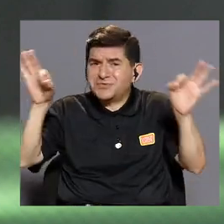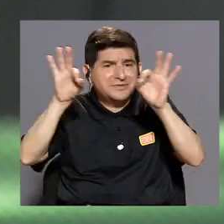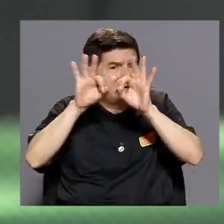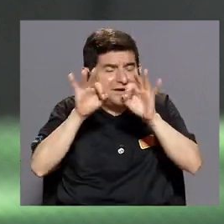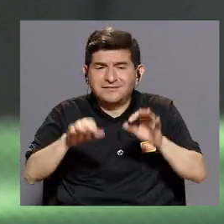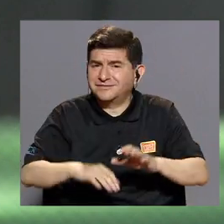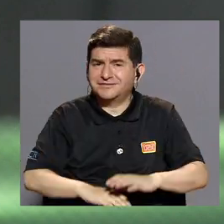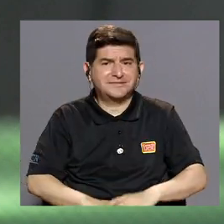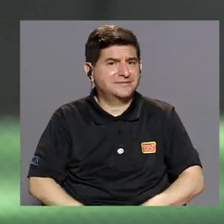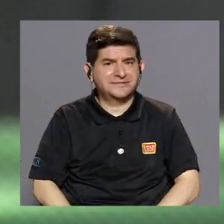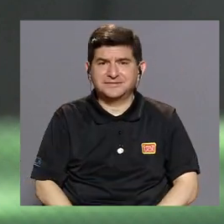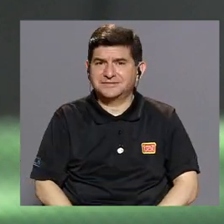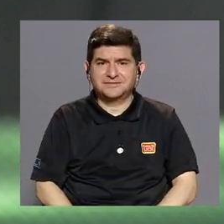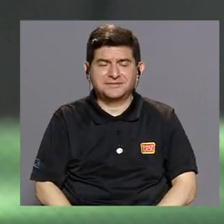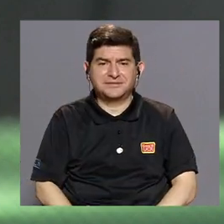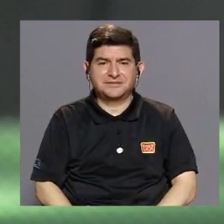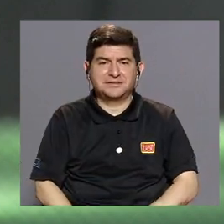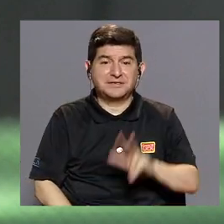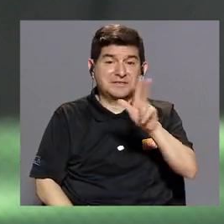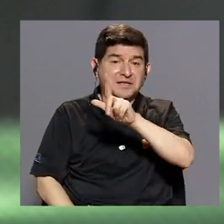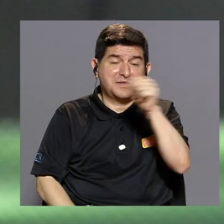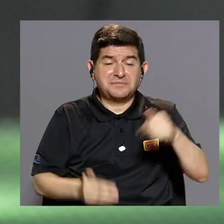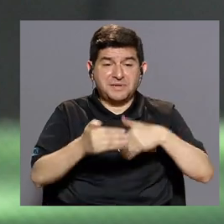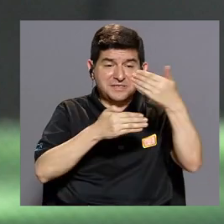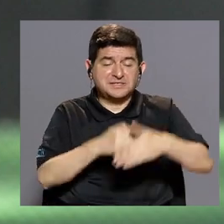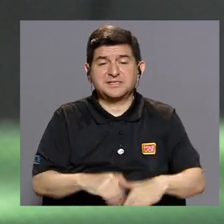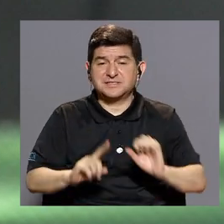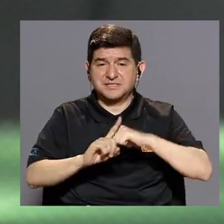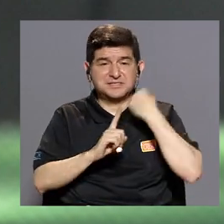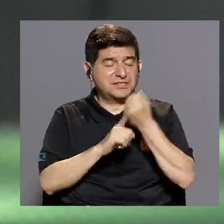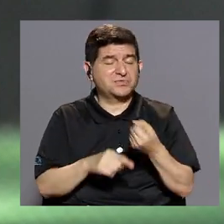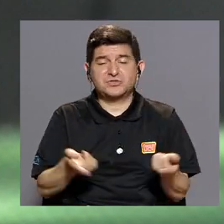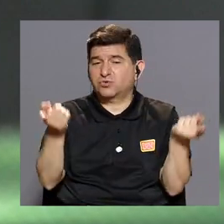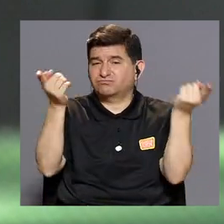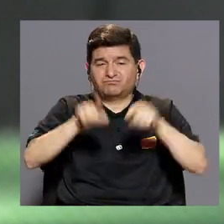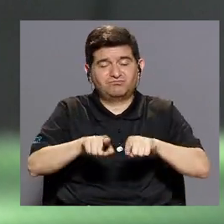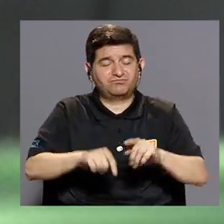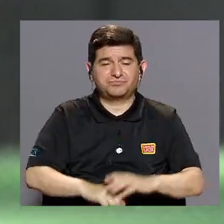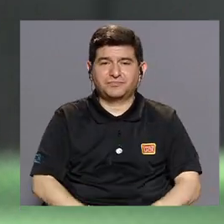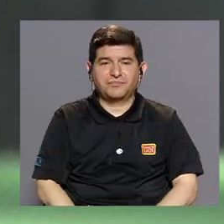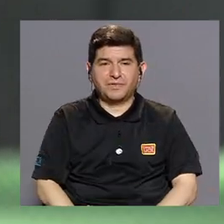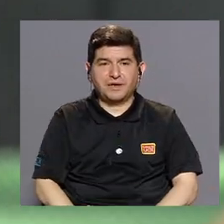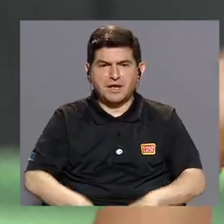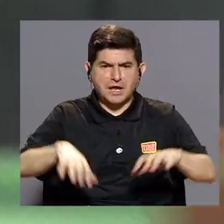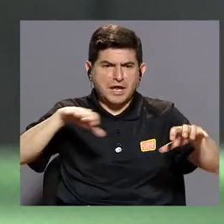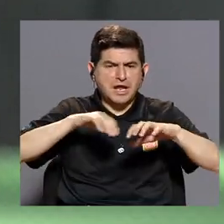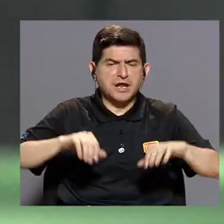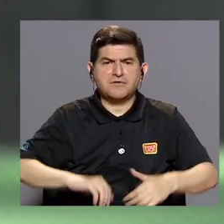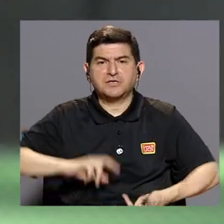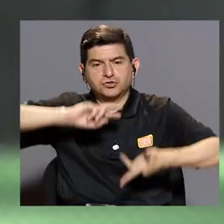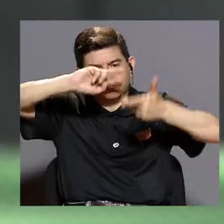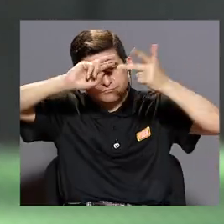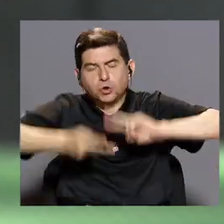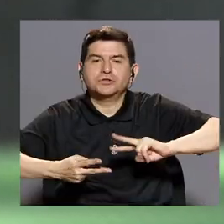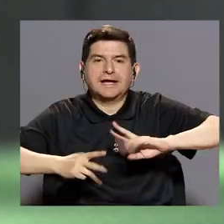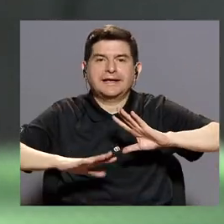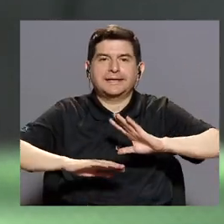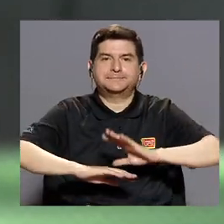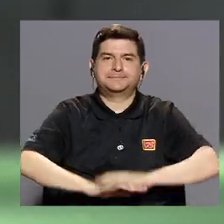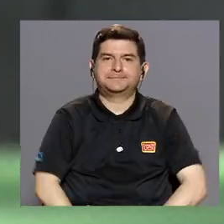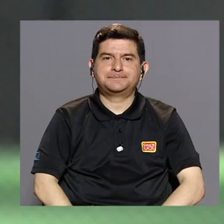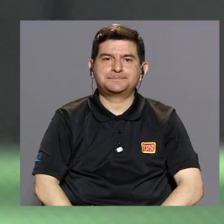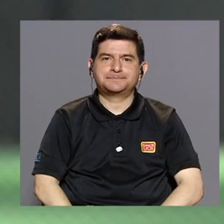caso. Y a los 3 meses las cosas no se dan y la reacción es completamente la inversa,